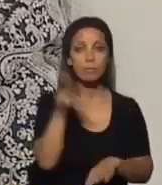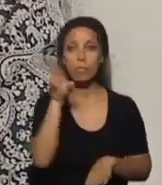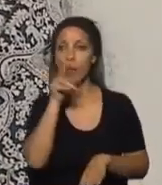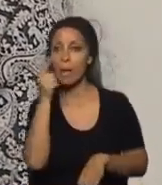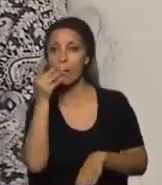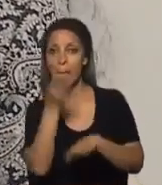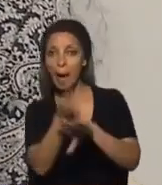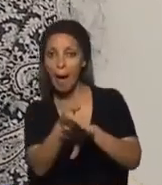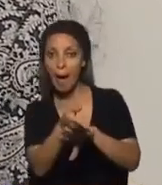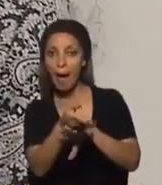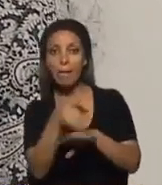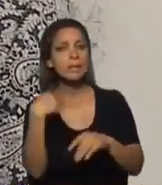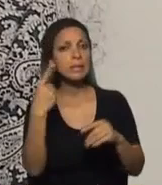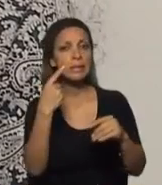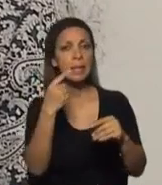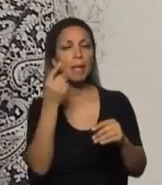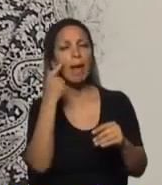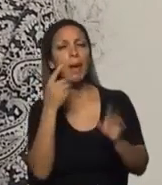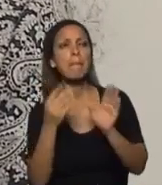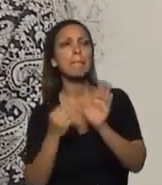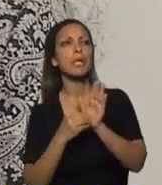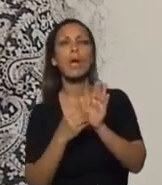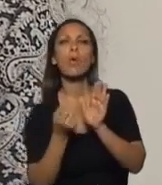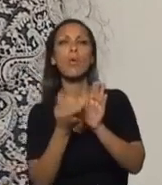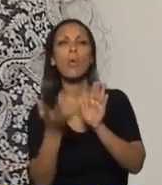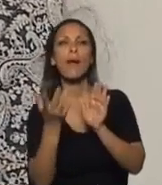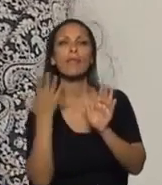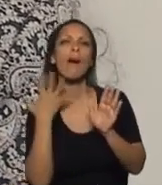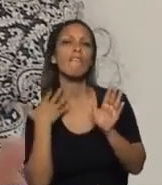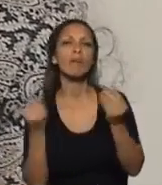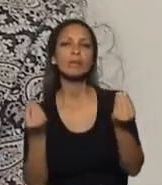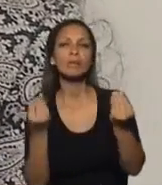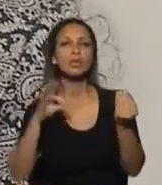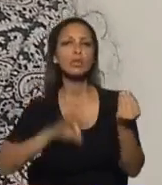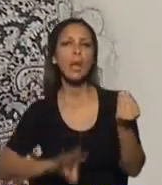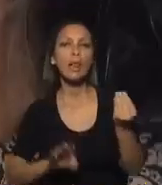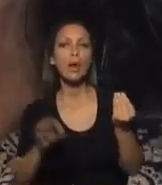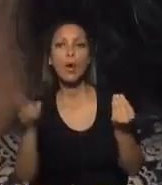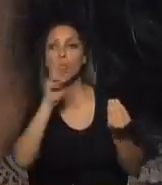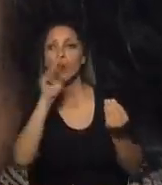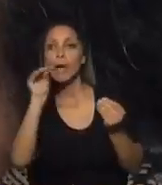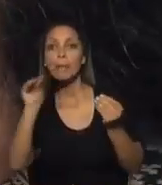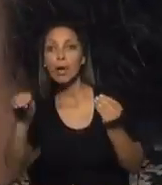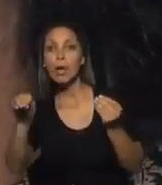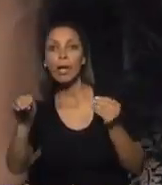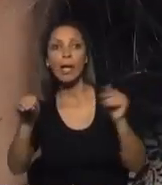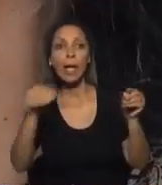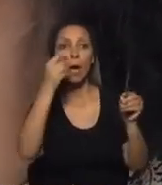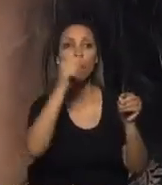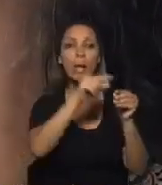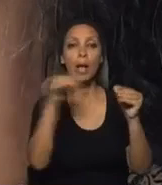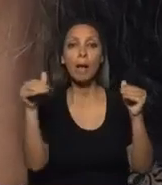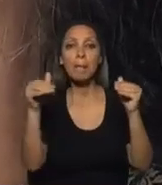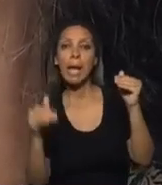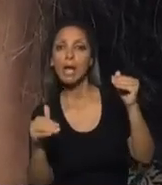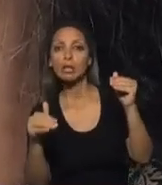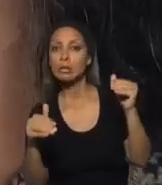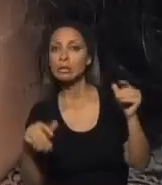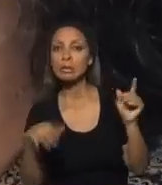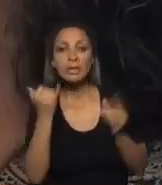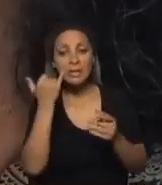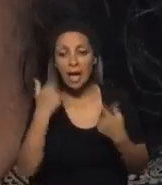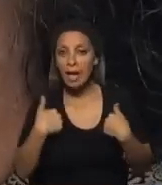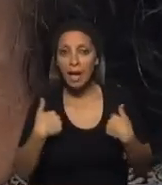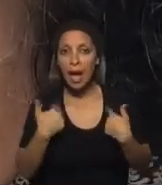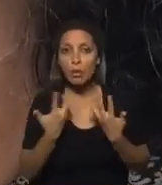mujeres pedimos menos dinero que los varones por el mismo trabajo. Entonces no es solo un resultado. Ya desde el inicio estamos apartadas